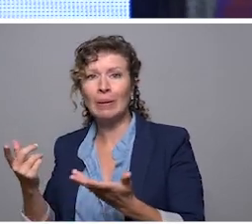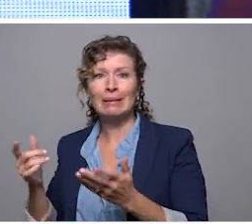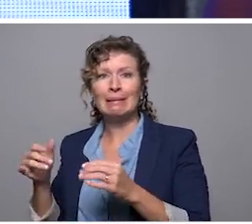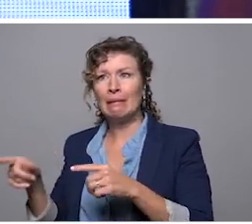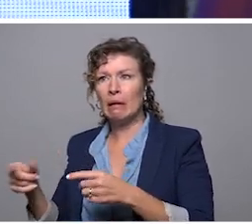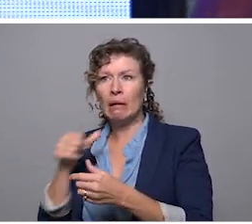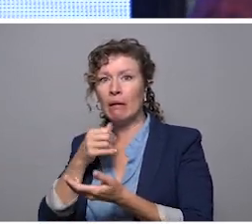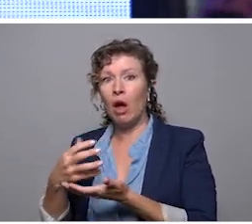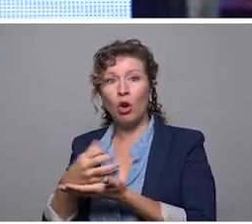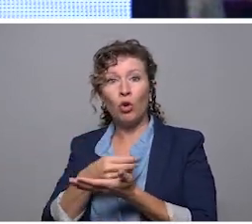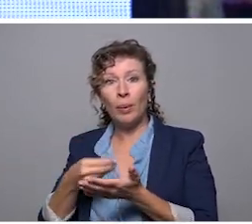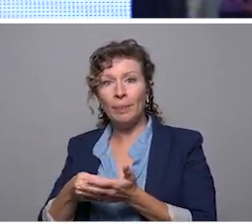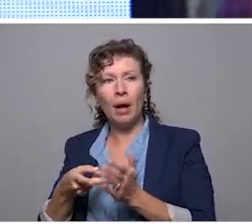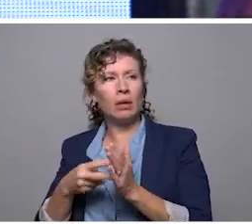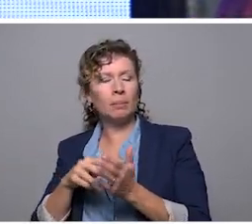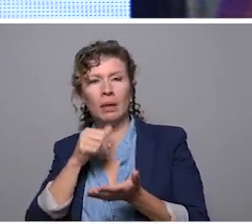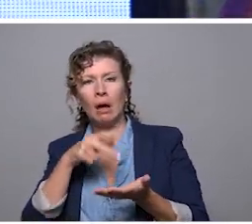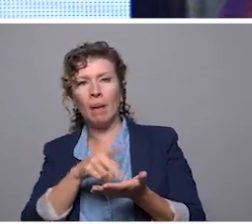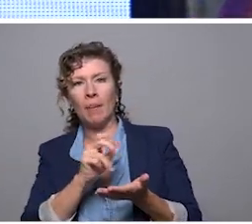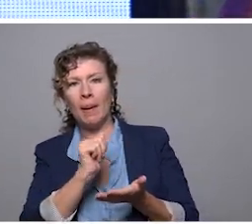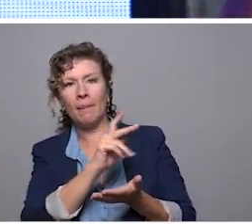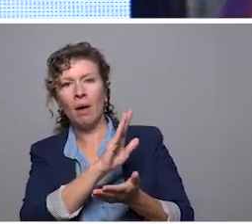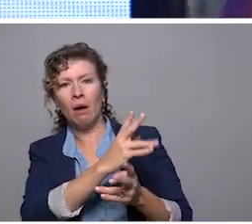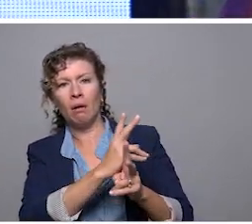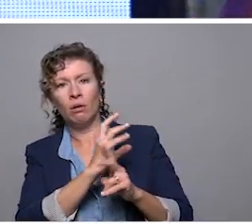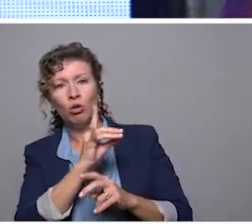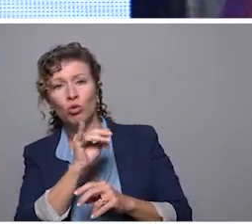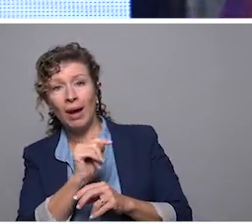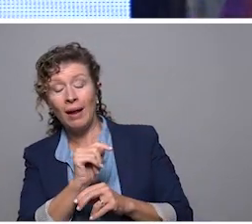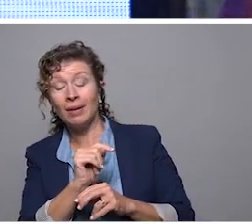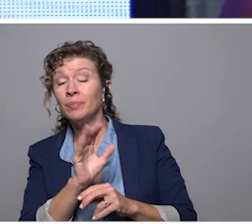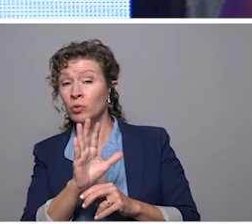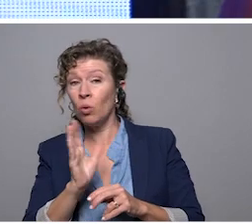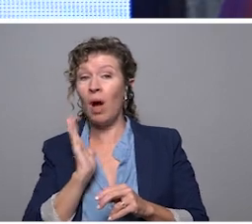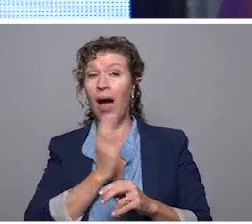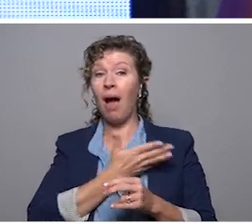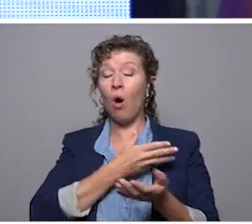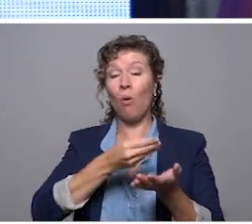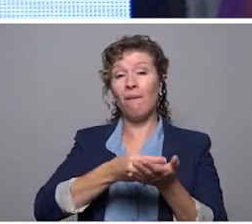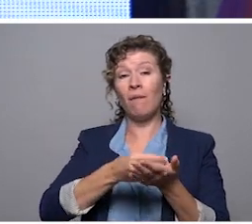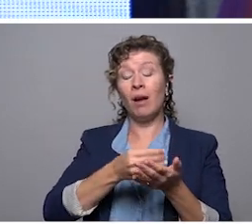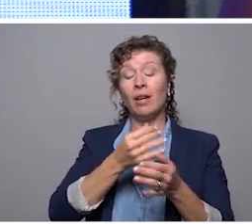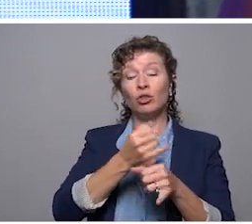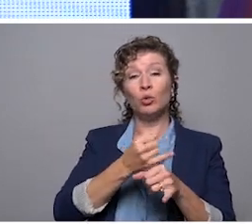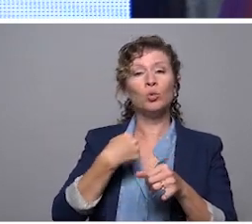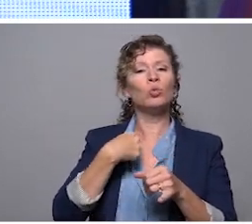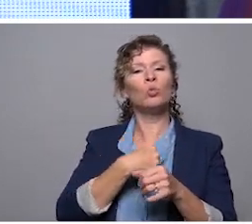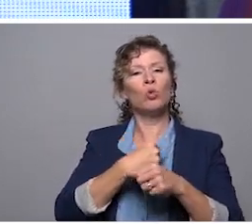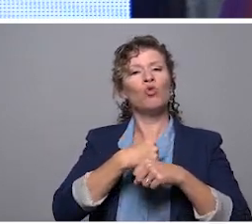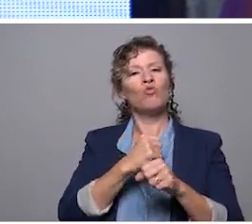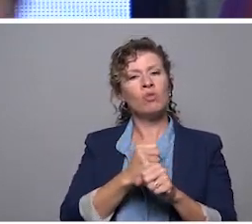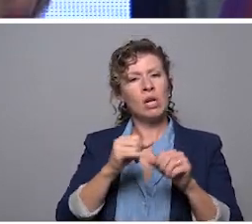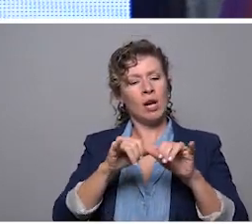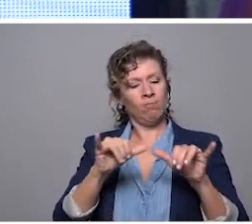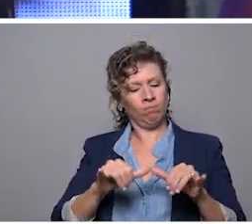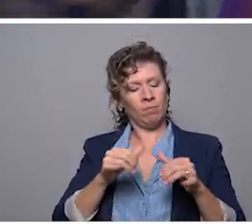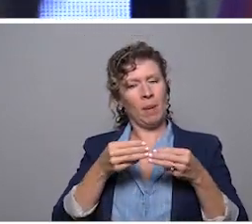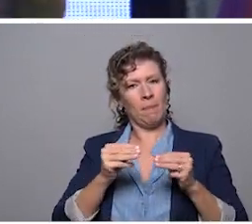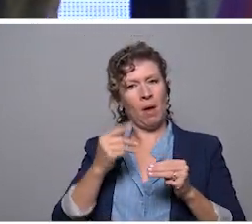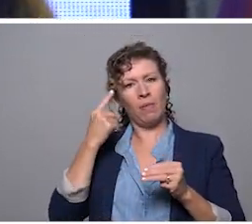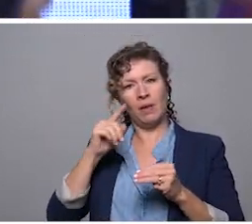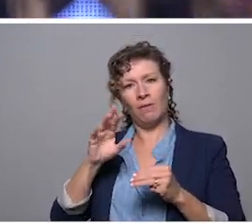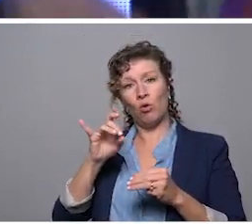financier fdl hemos generado digamos creado una metodología de crédito donde se analiza la dinámica